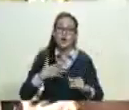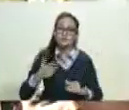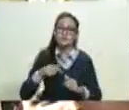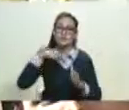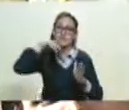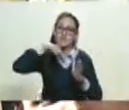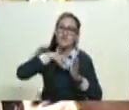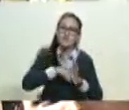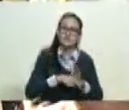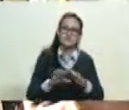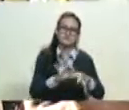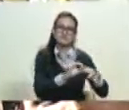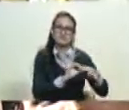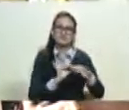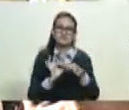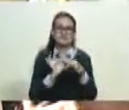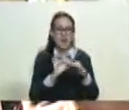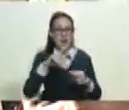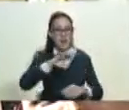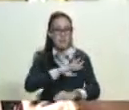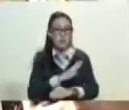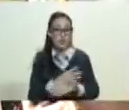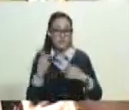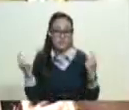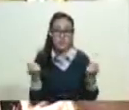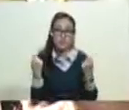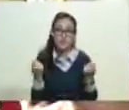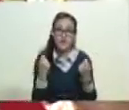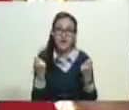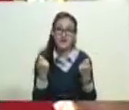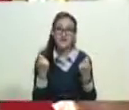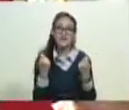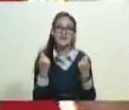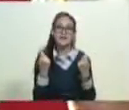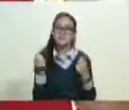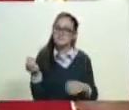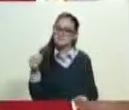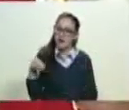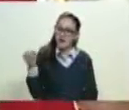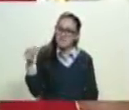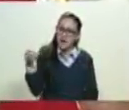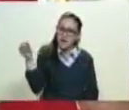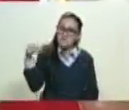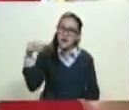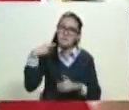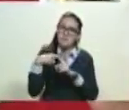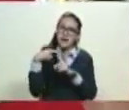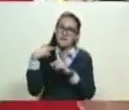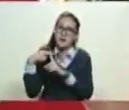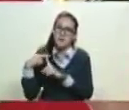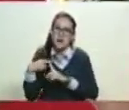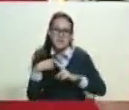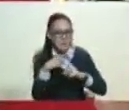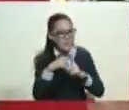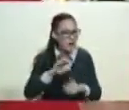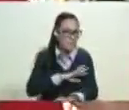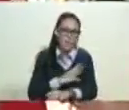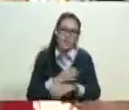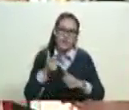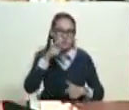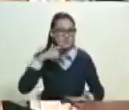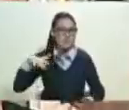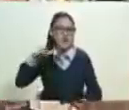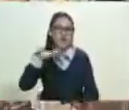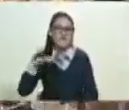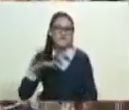profundizar y consolidar el poder popular. Más poder para el pueblo. Más poder para el pueblo, compañeros.